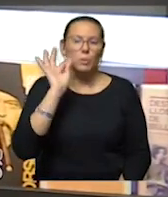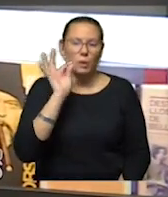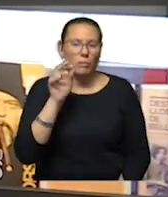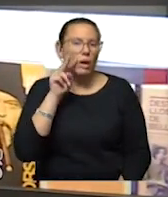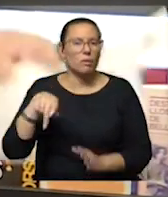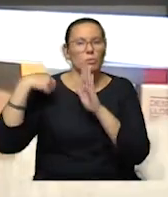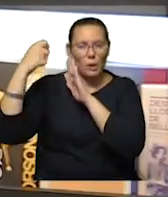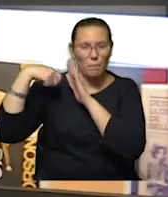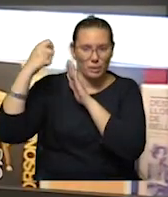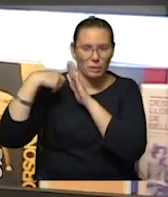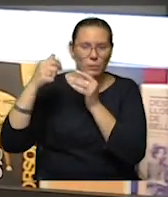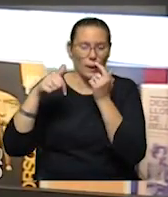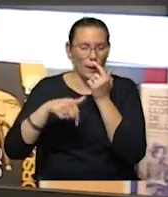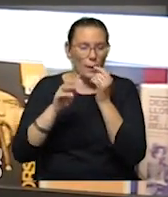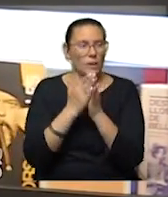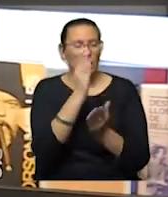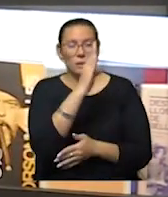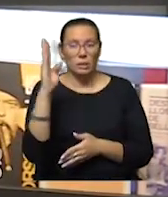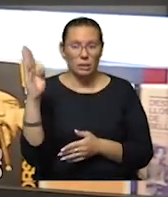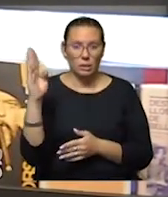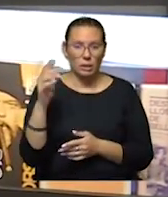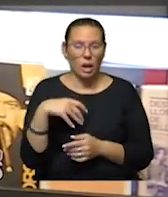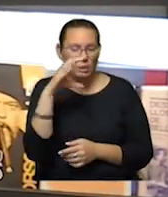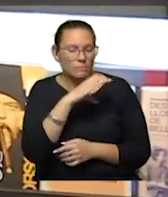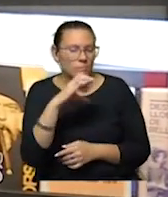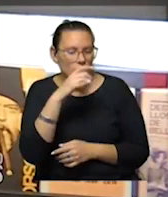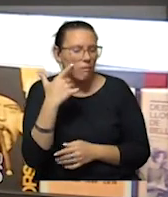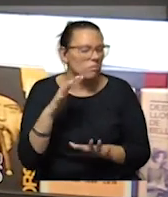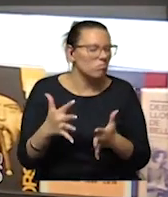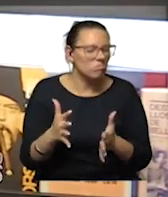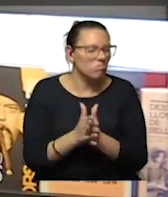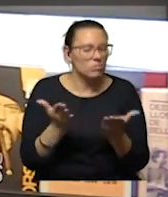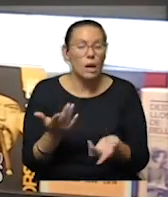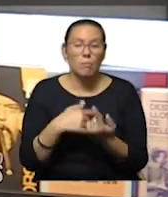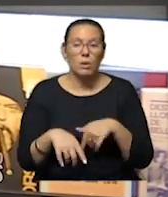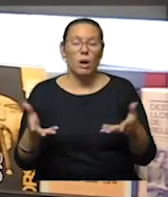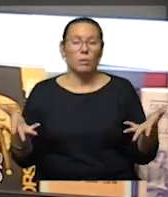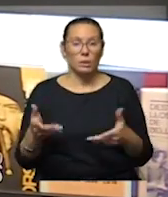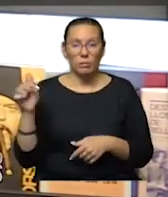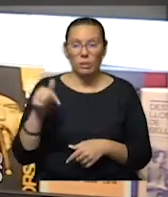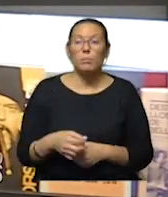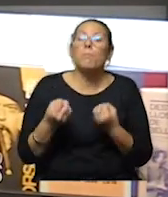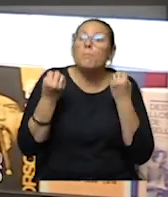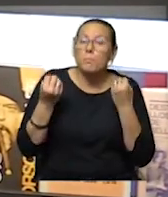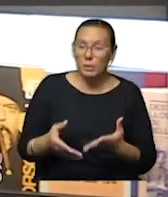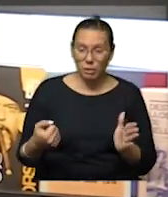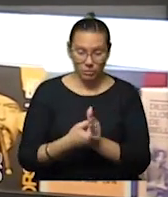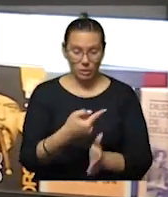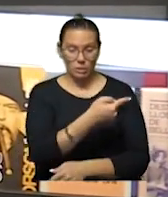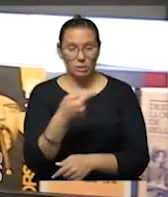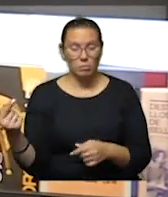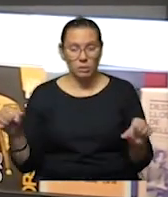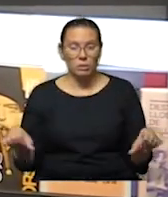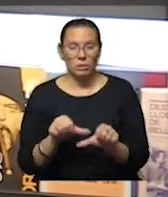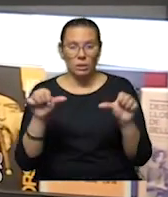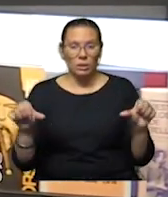a ver una peli aquí a la librería a chusmear un poquito que hay pero en este caso estamos hoy aquí porque este fin de semana se va